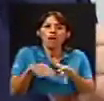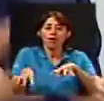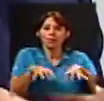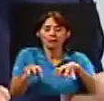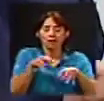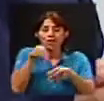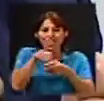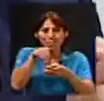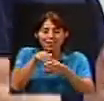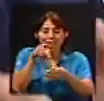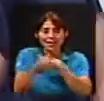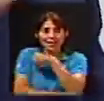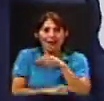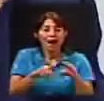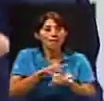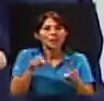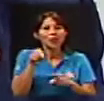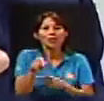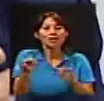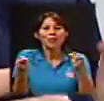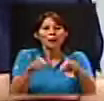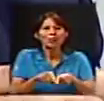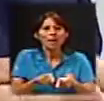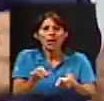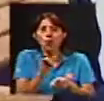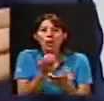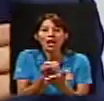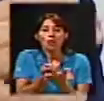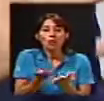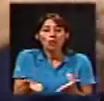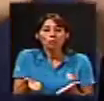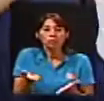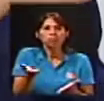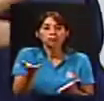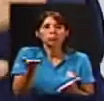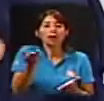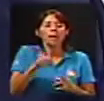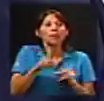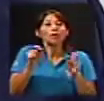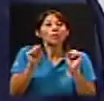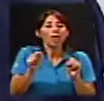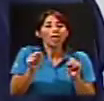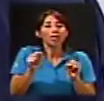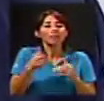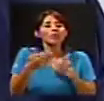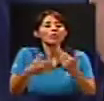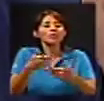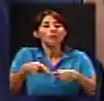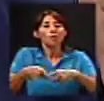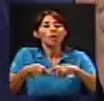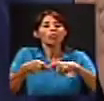son como shocks, o sea que logramos levantar la economía por un tiempo, pero ese efecto gradualmente se ve cómo se ha ido